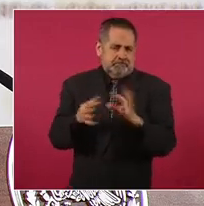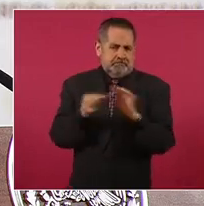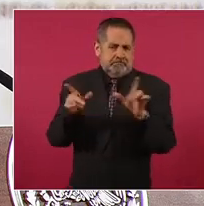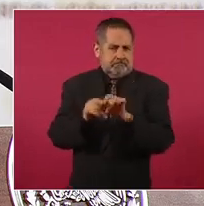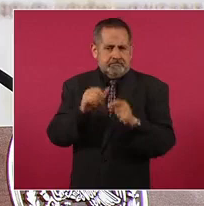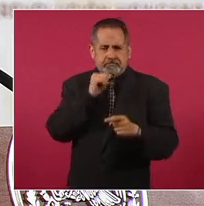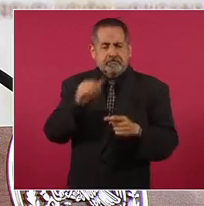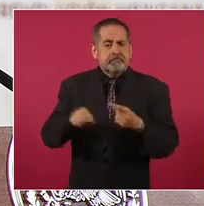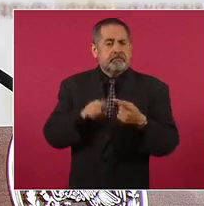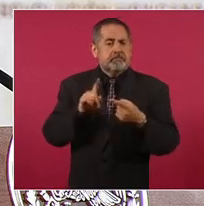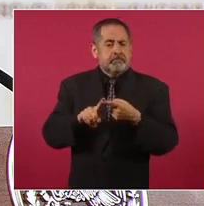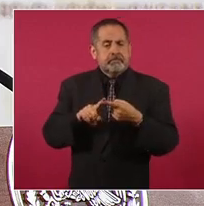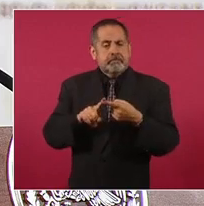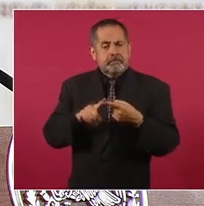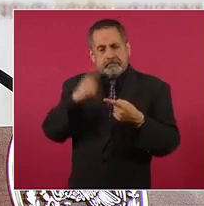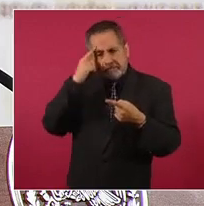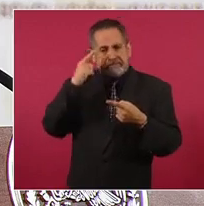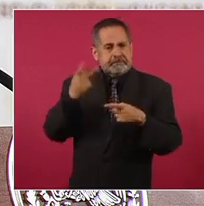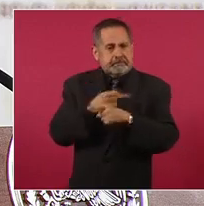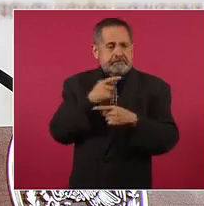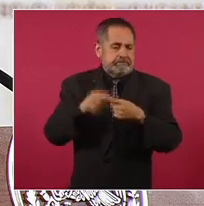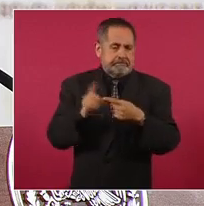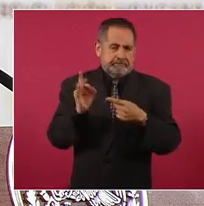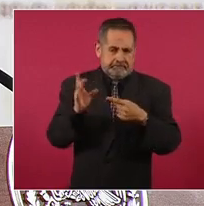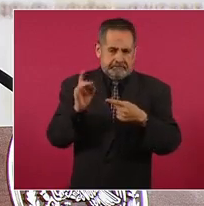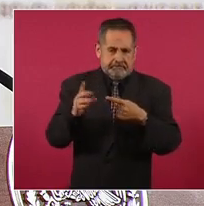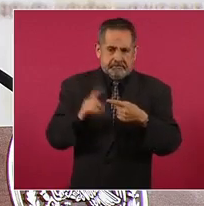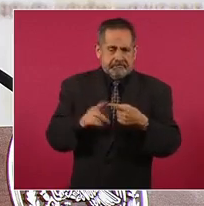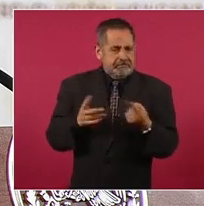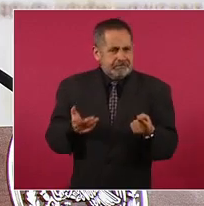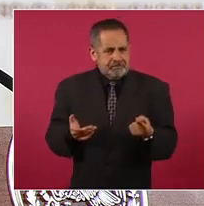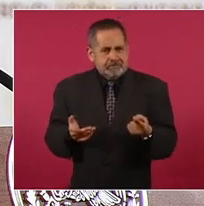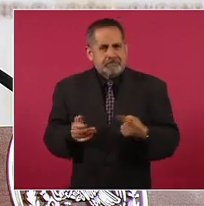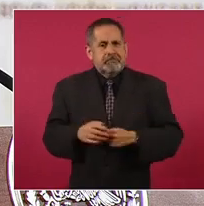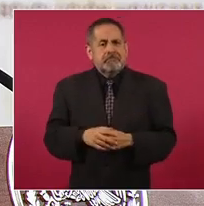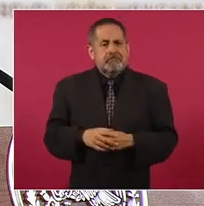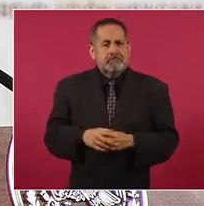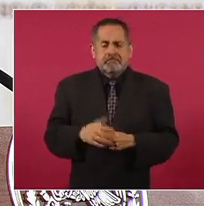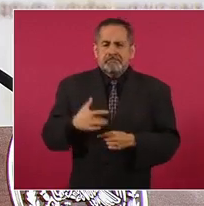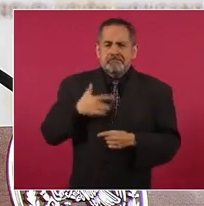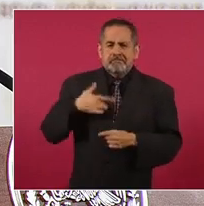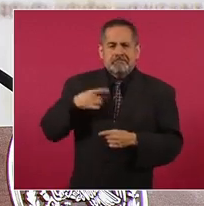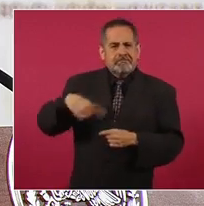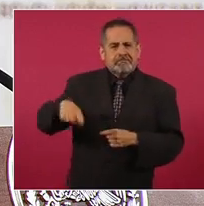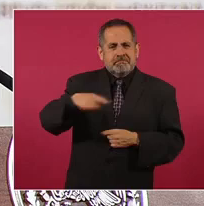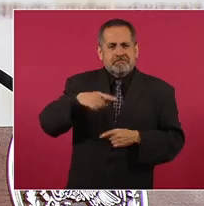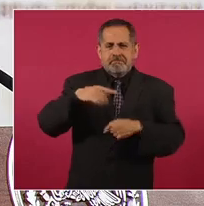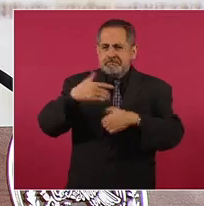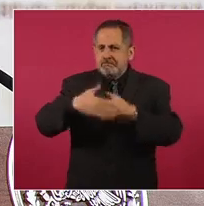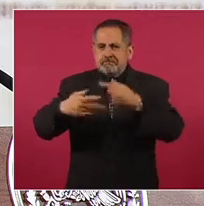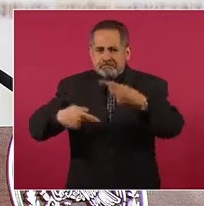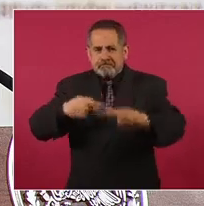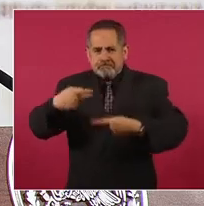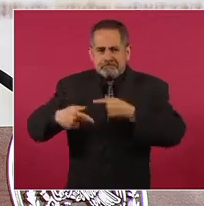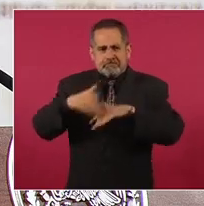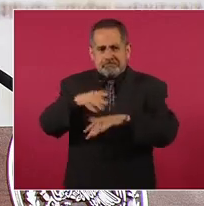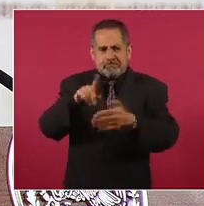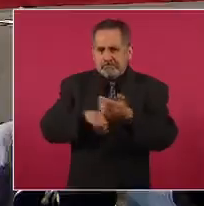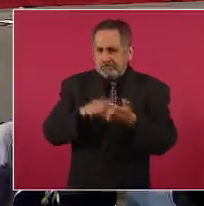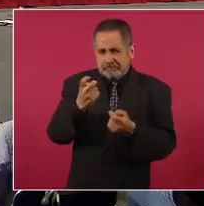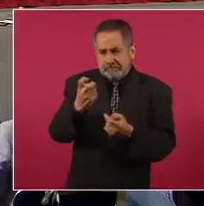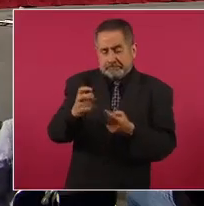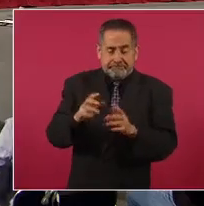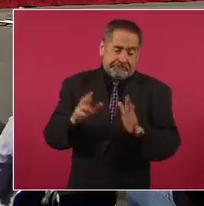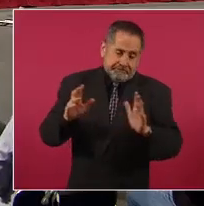agosto, el informe preliminar de los avances, y no sé por qué tengo la impresión de que va a haber preguntas al respecto el día de